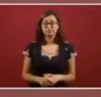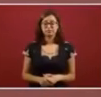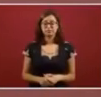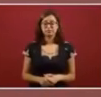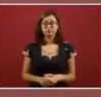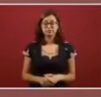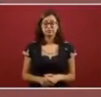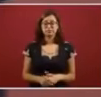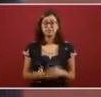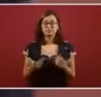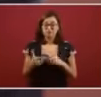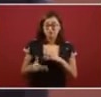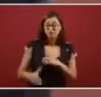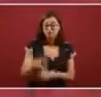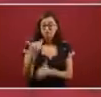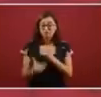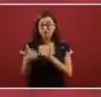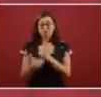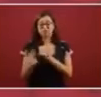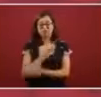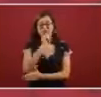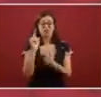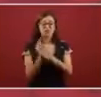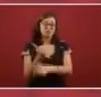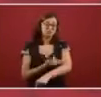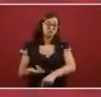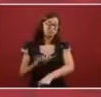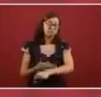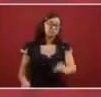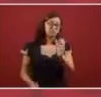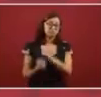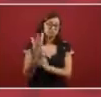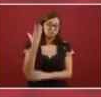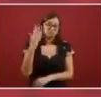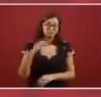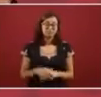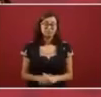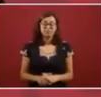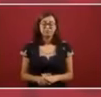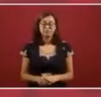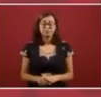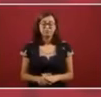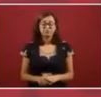está por regularizarse. La situación ya